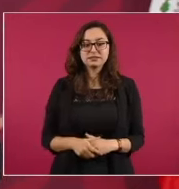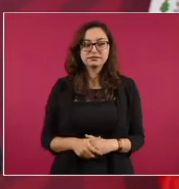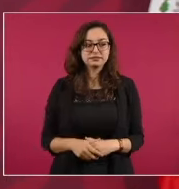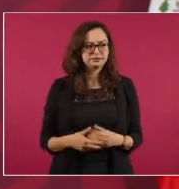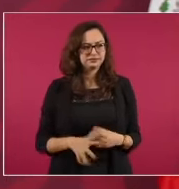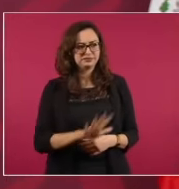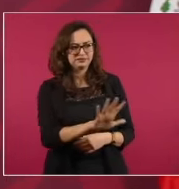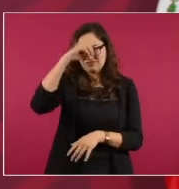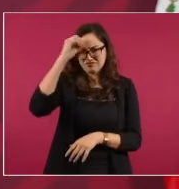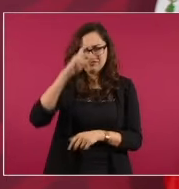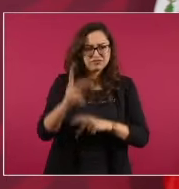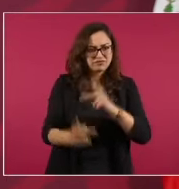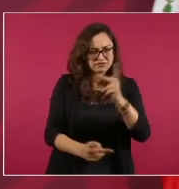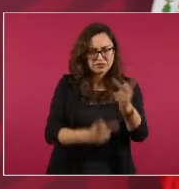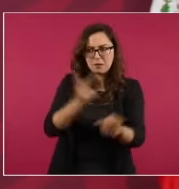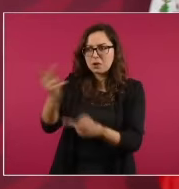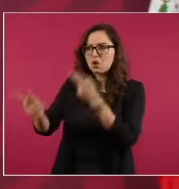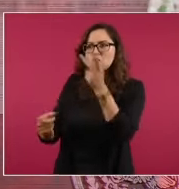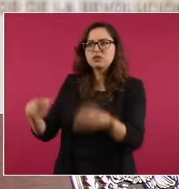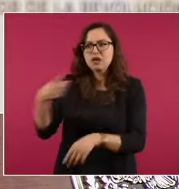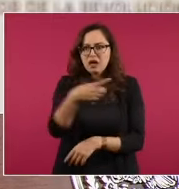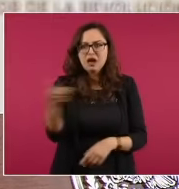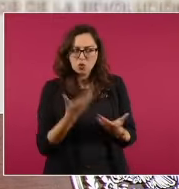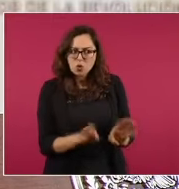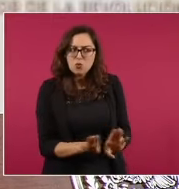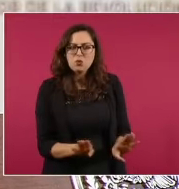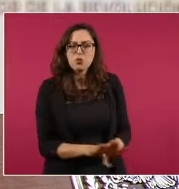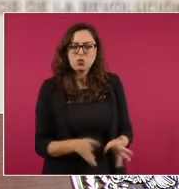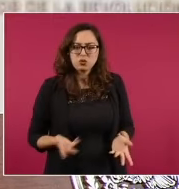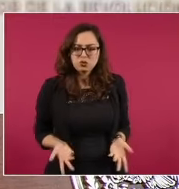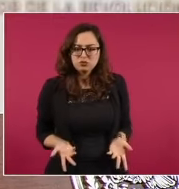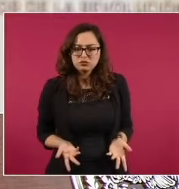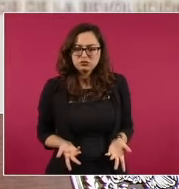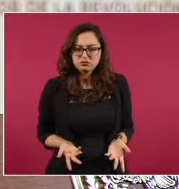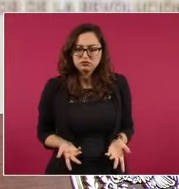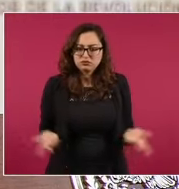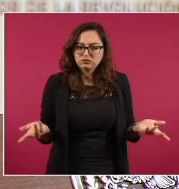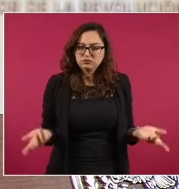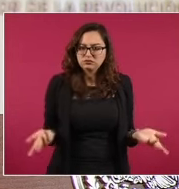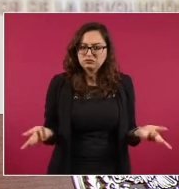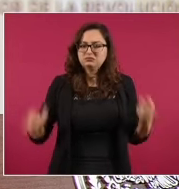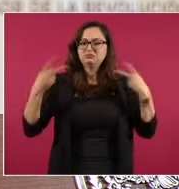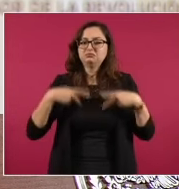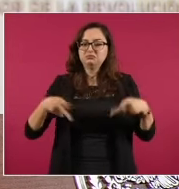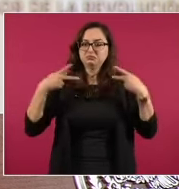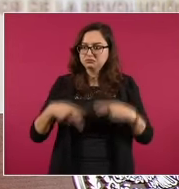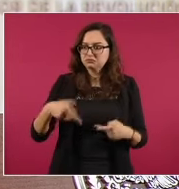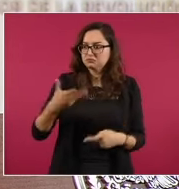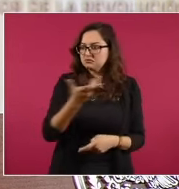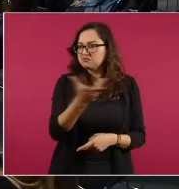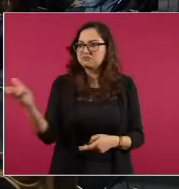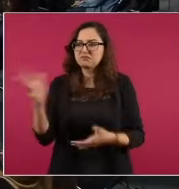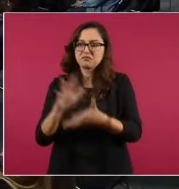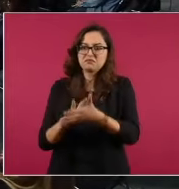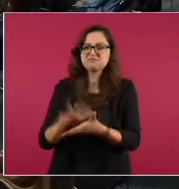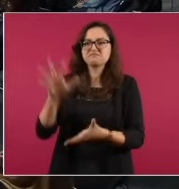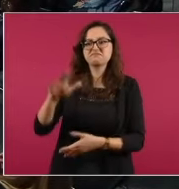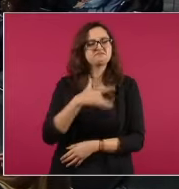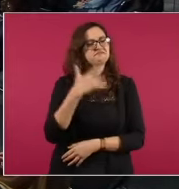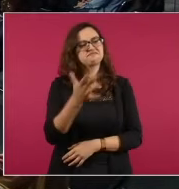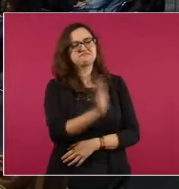a la gente qué opinan. Y si la gente dice, no queremos que el ejército siga